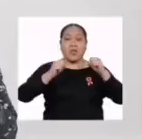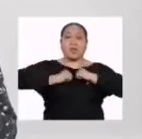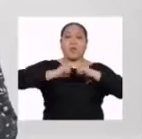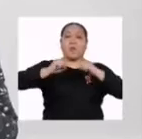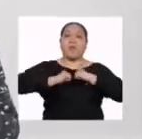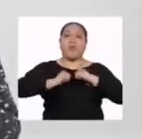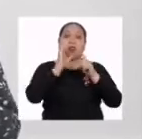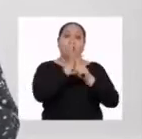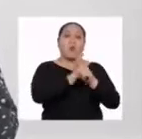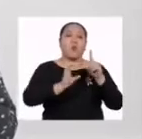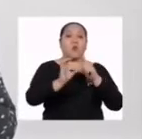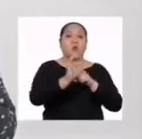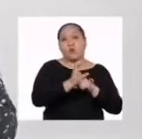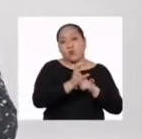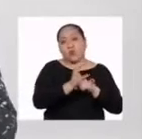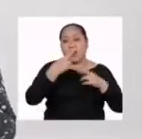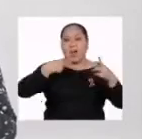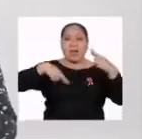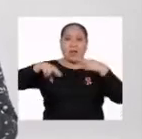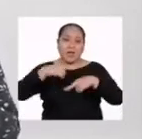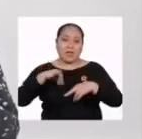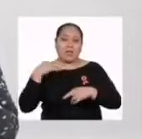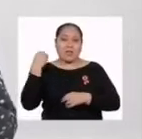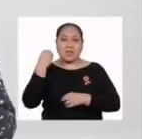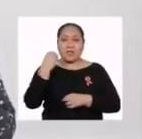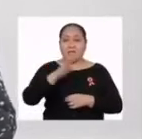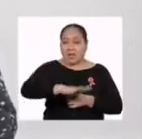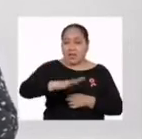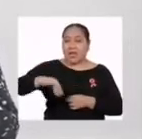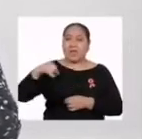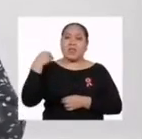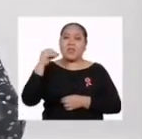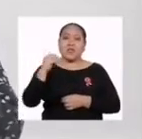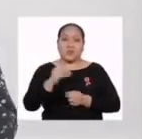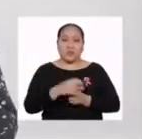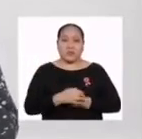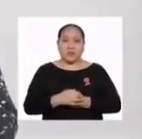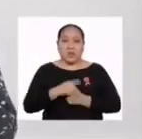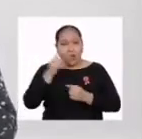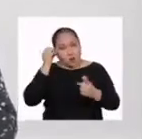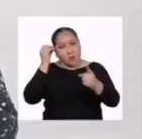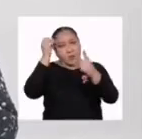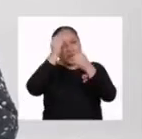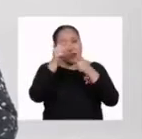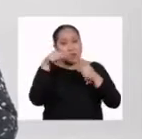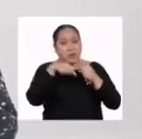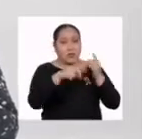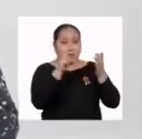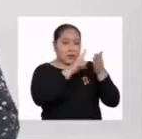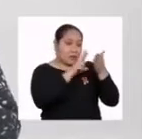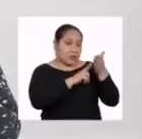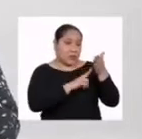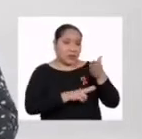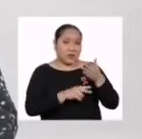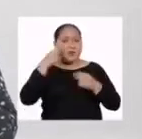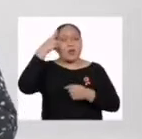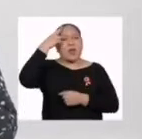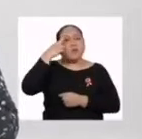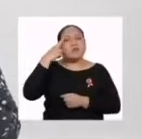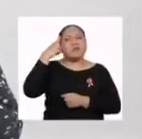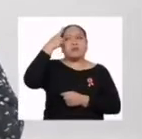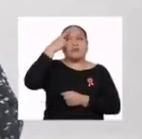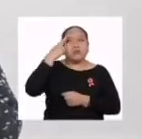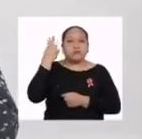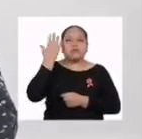Deporte, Cultura, Recreación, Niñez y Adolescencia. El objetivo de la lectura del texto es